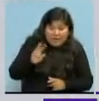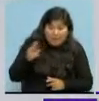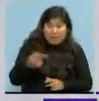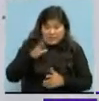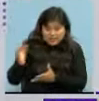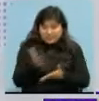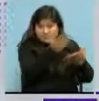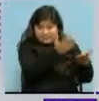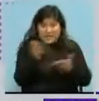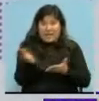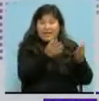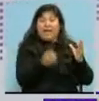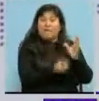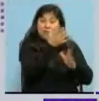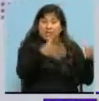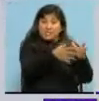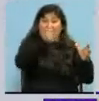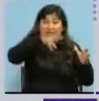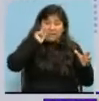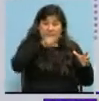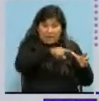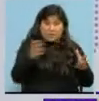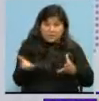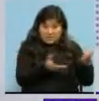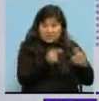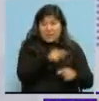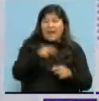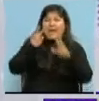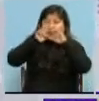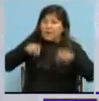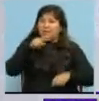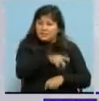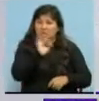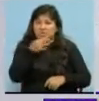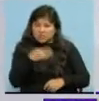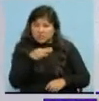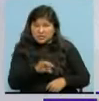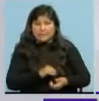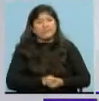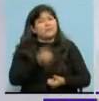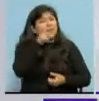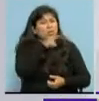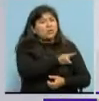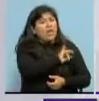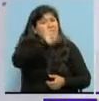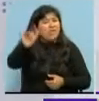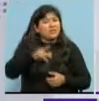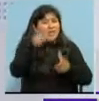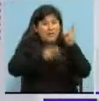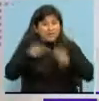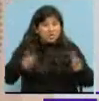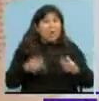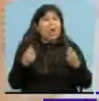dos cóndores que vamos a enviar bueno alguna otra exhortación a la gente sí por favor que no utilicen cebos tóxicos